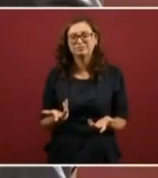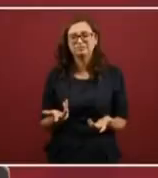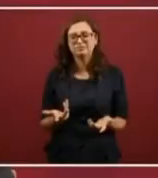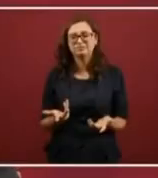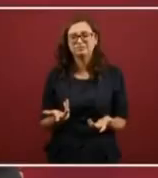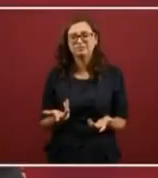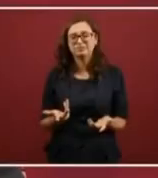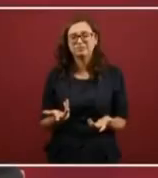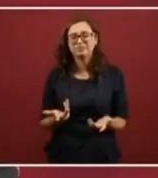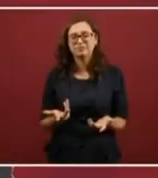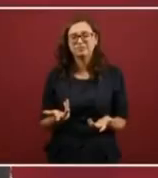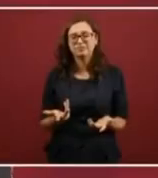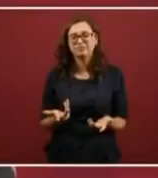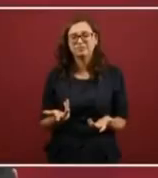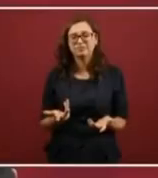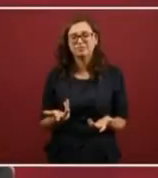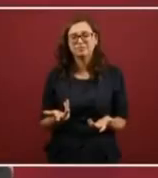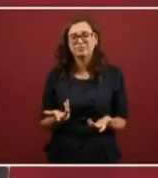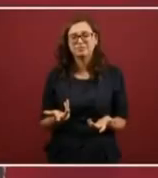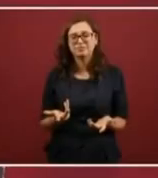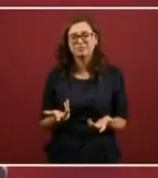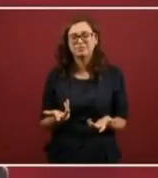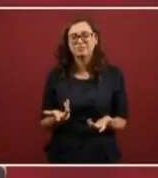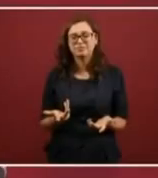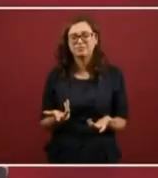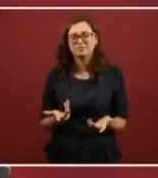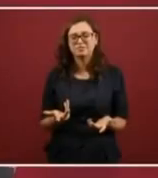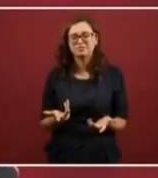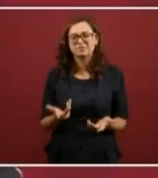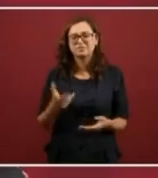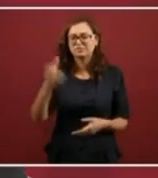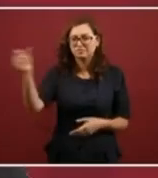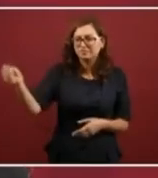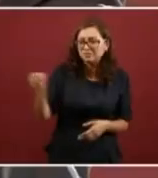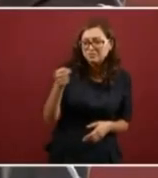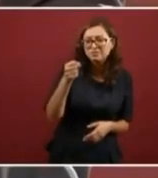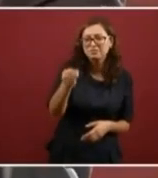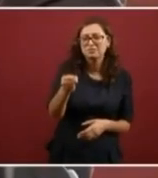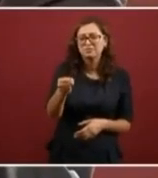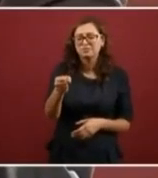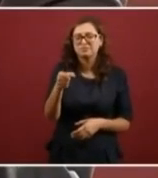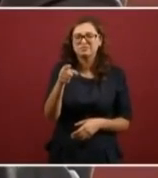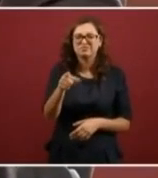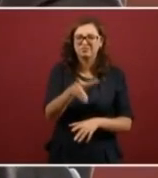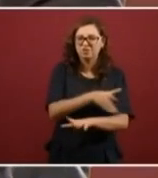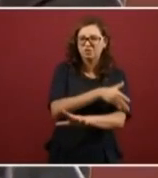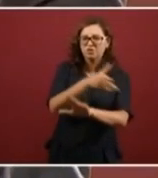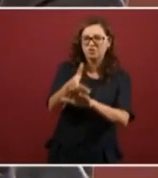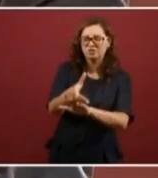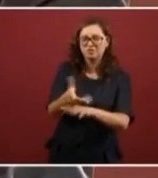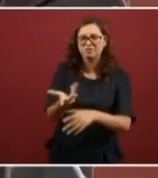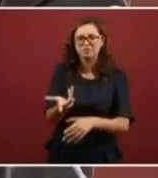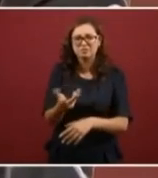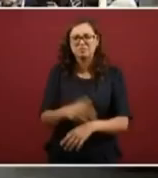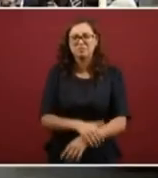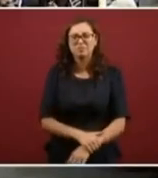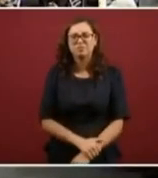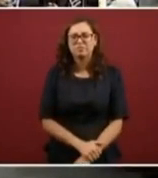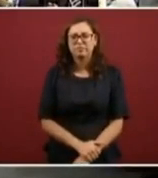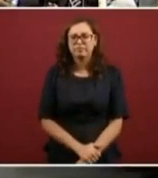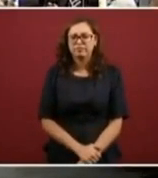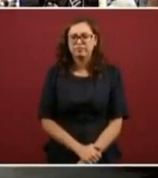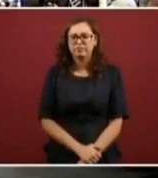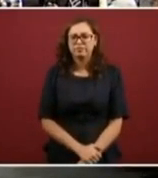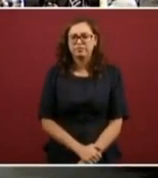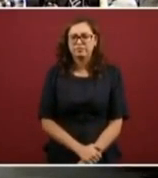no ven con buenos ojos a quien está ahora de… ¿Es correcto que una funcionaria se comporte de esa manera? ¿Es